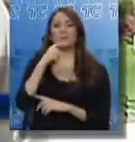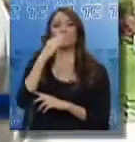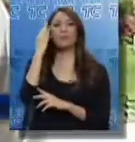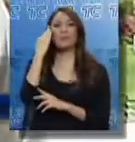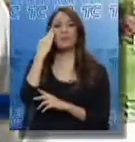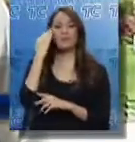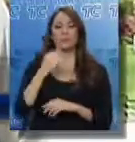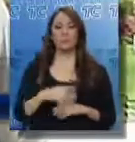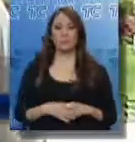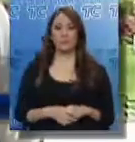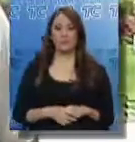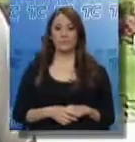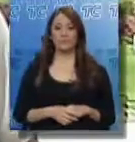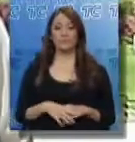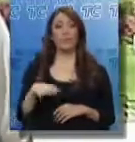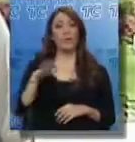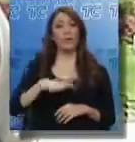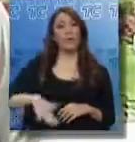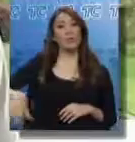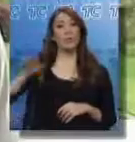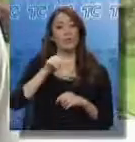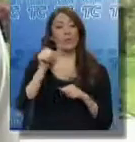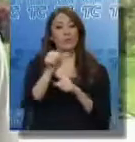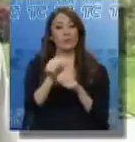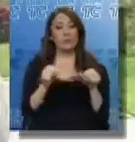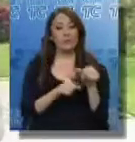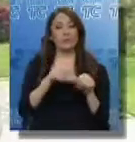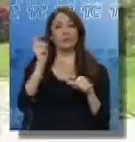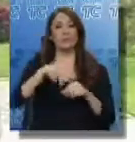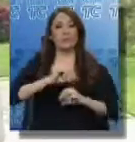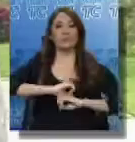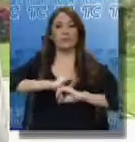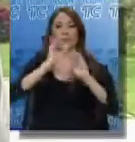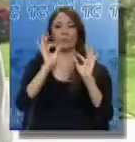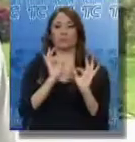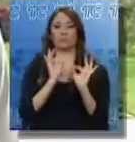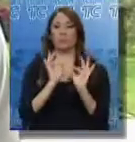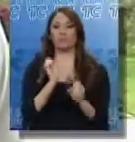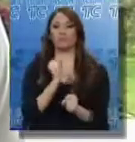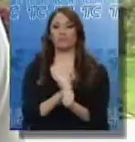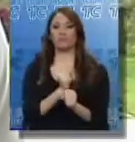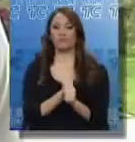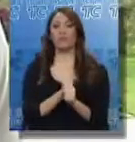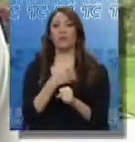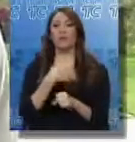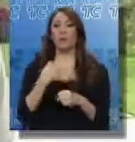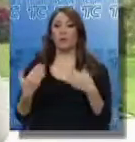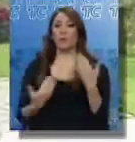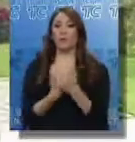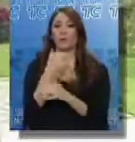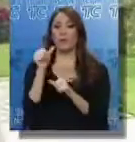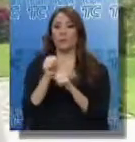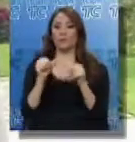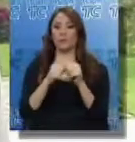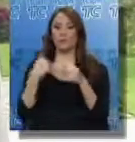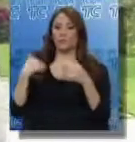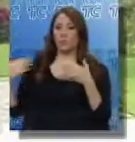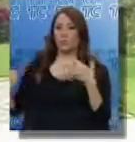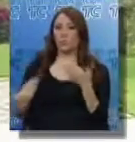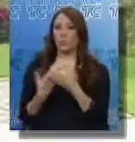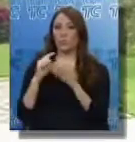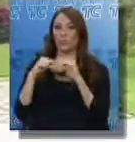todos los actos administrativos, poder transparentar. Nosotros somos una nueva administración, tenemos